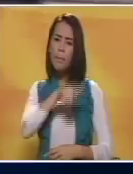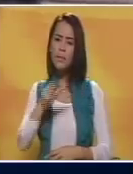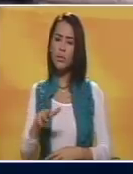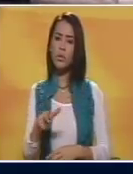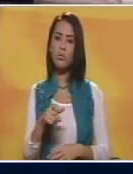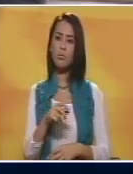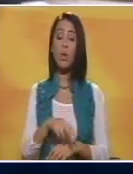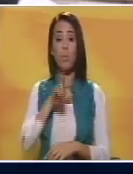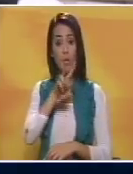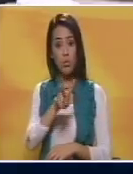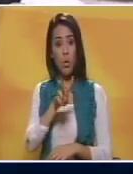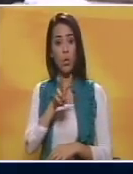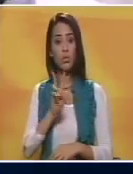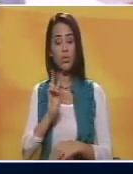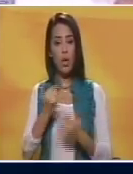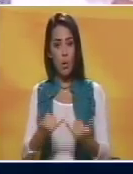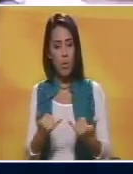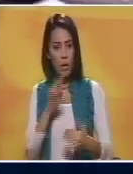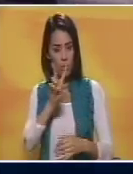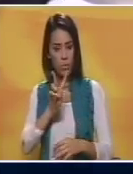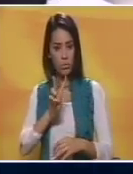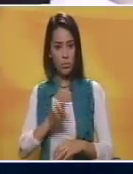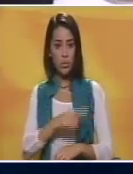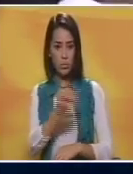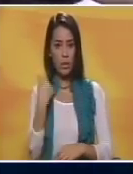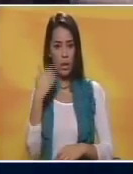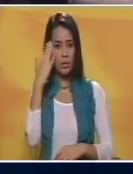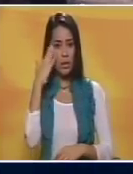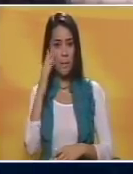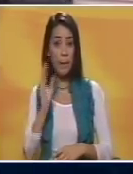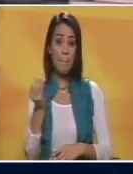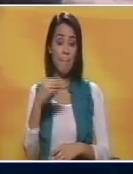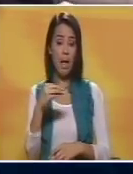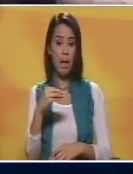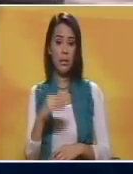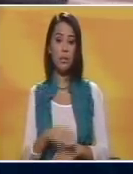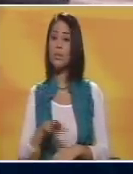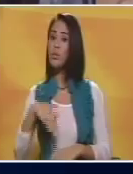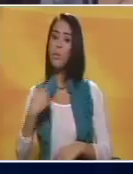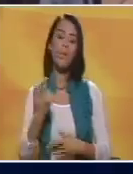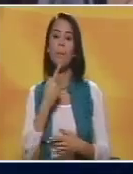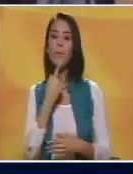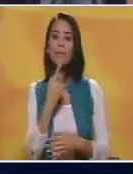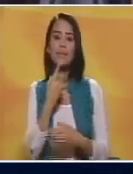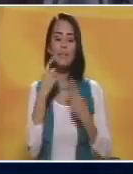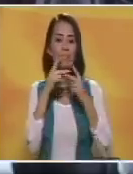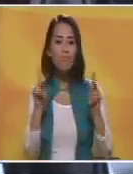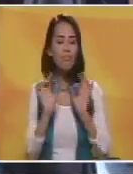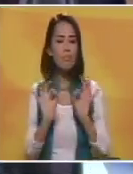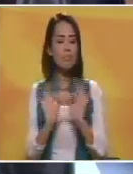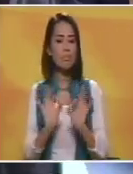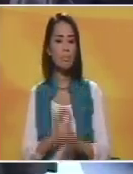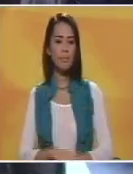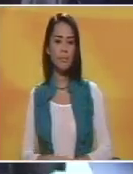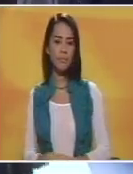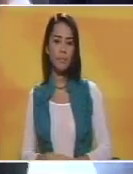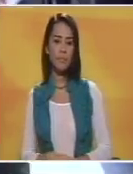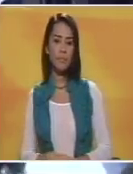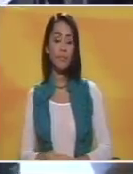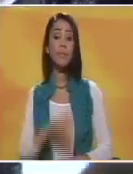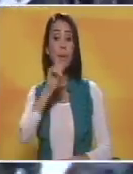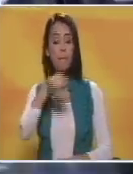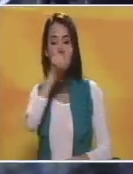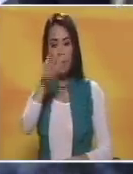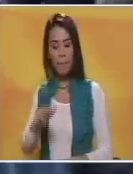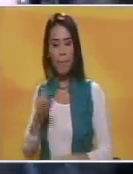momento tenemos 2 bajo medida de coerción ya que ustedes conocieron y vendrán más en su momento. No podemos develarlo. Además del propietario, también fue enviada a prisión